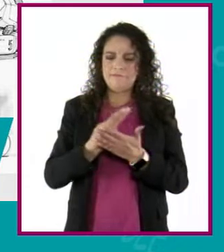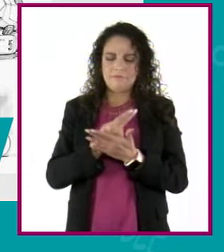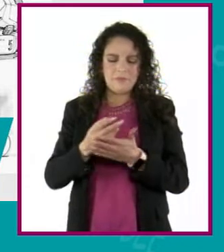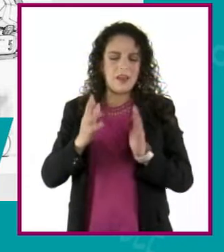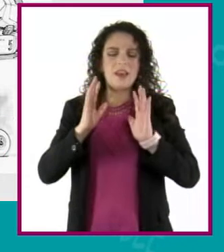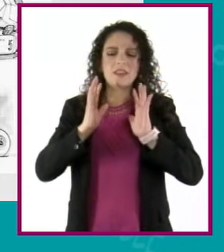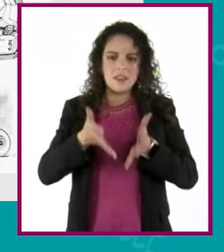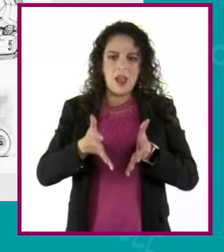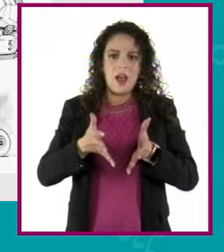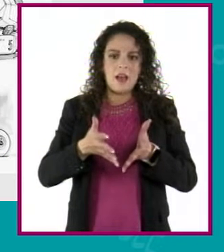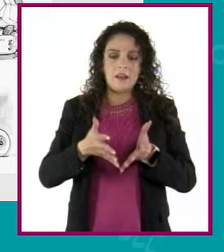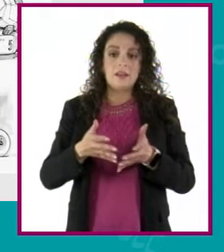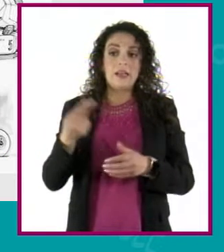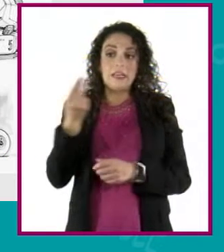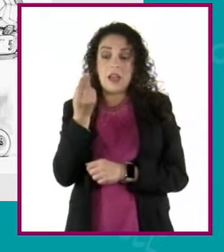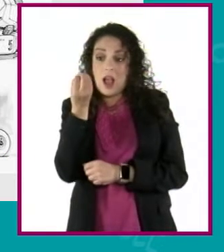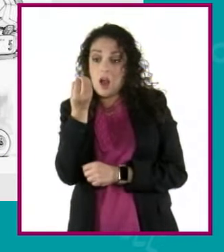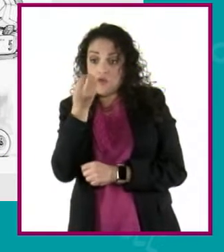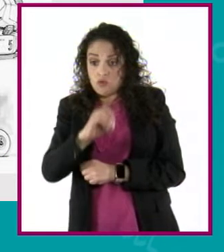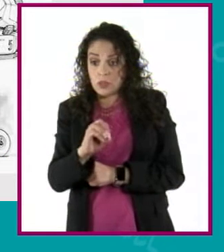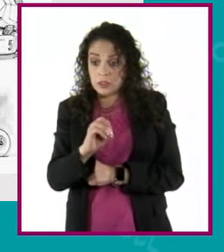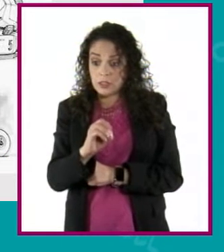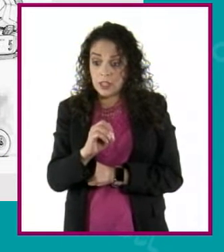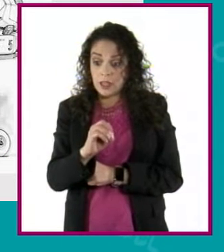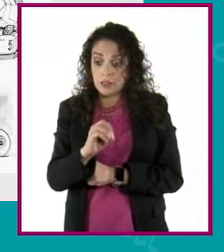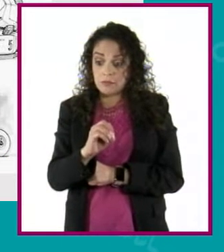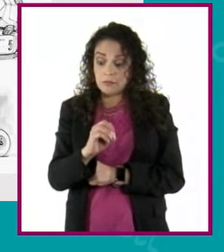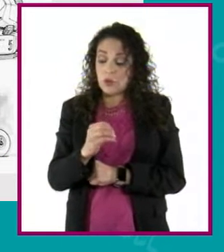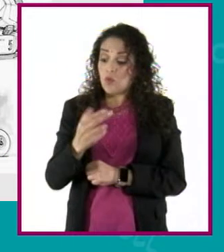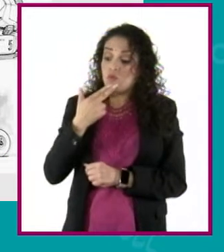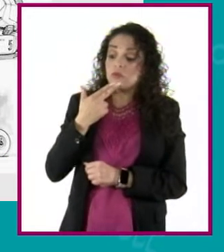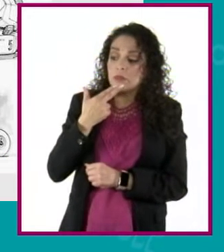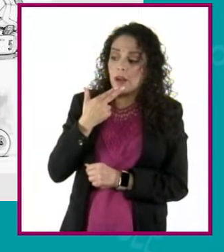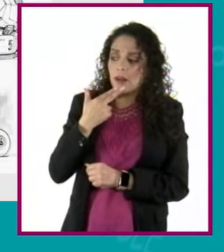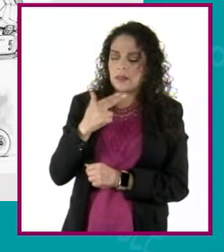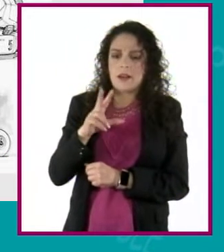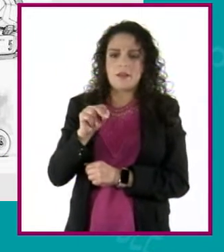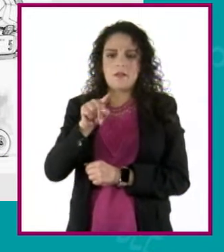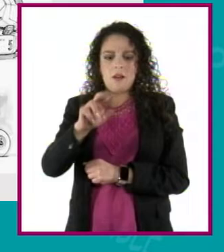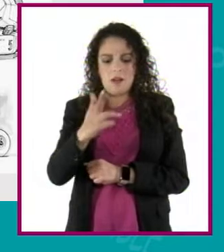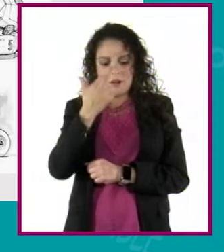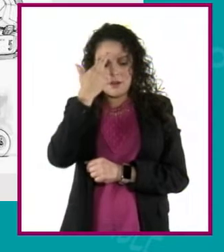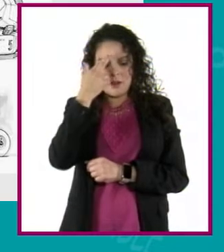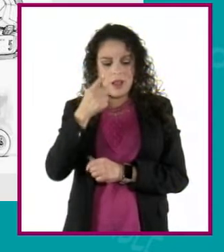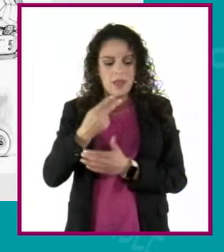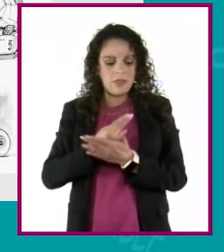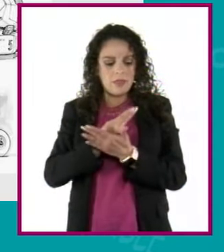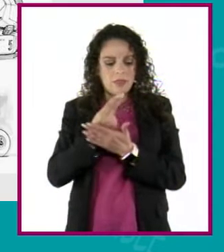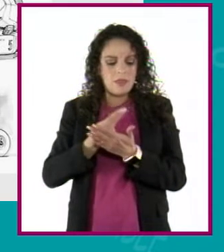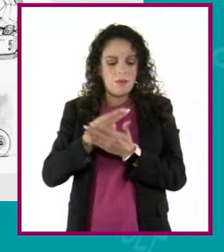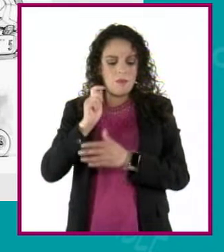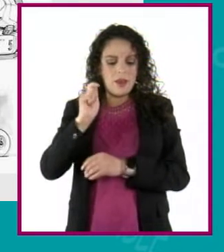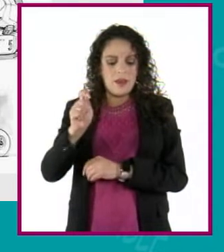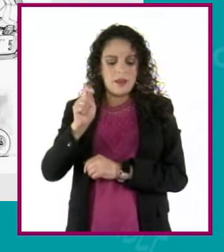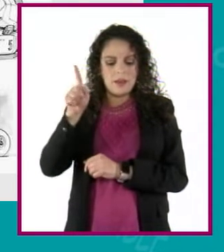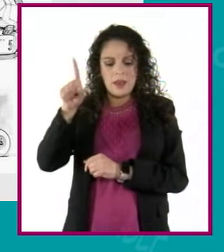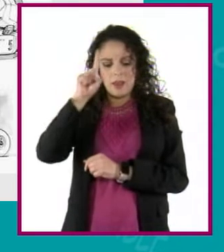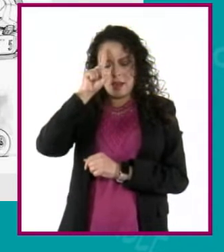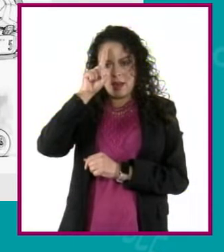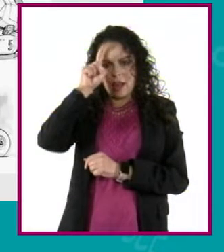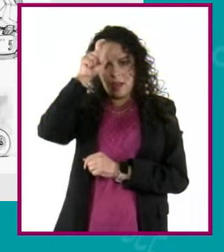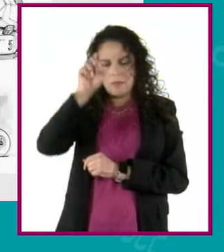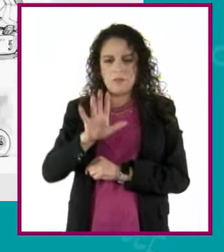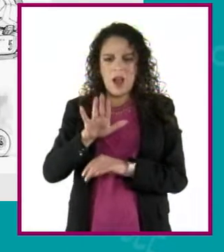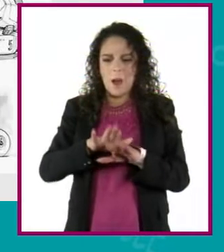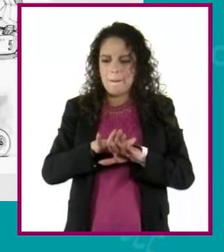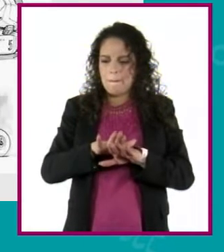No necesariamente tienen que utilizarse. Si recordamos como este dibujo egipcio era muy plano, o